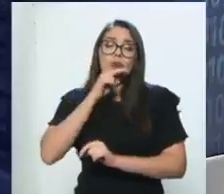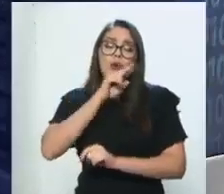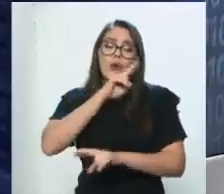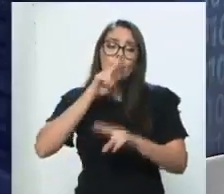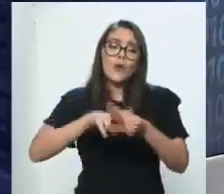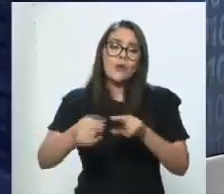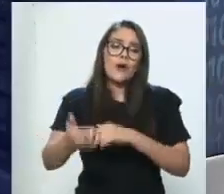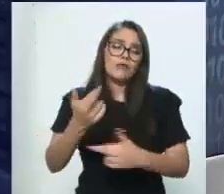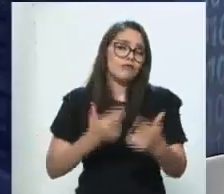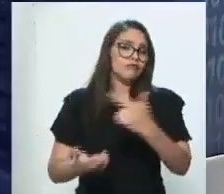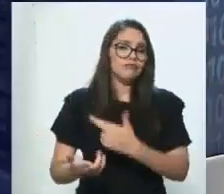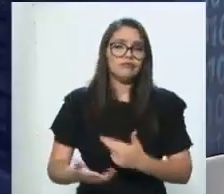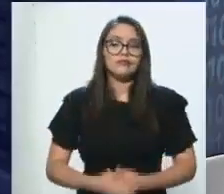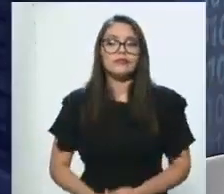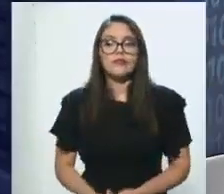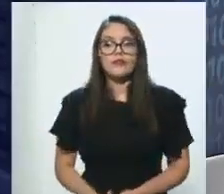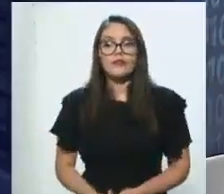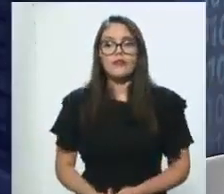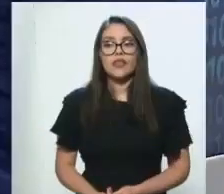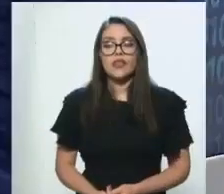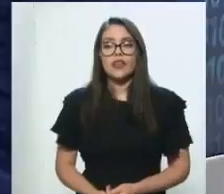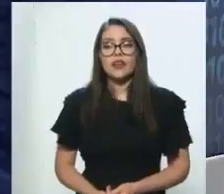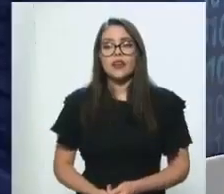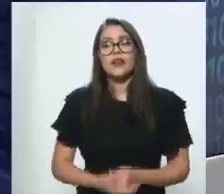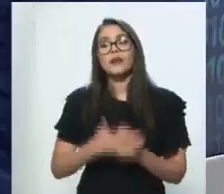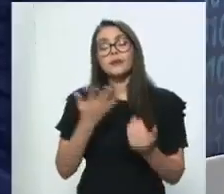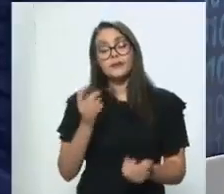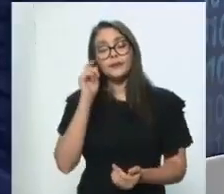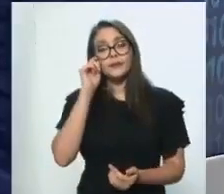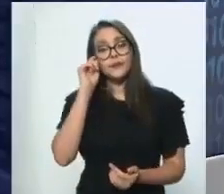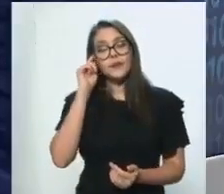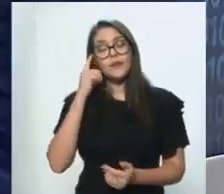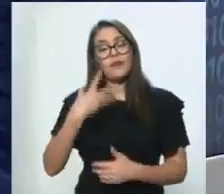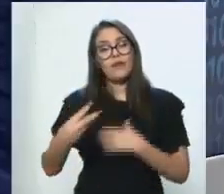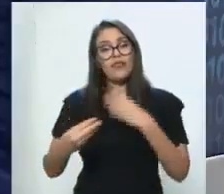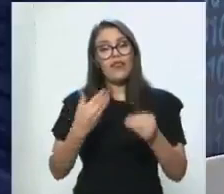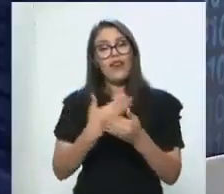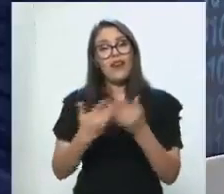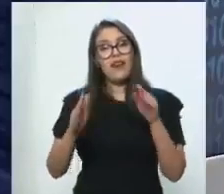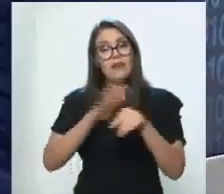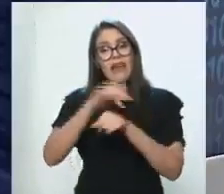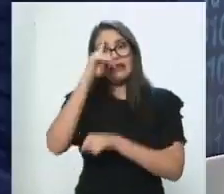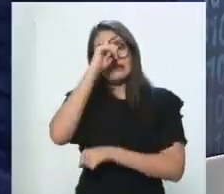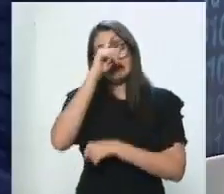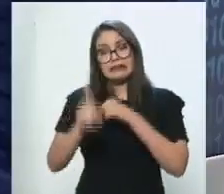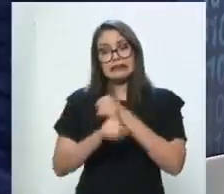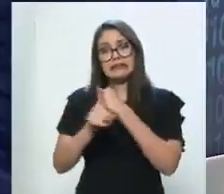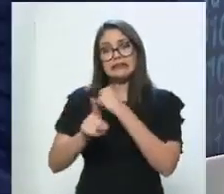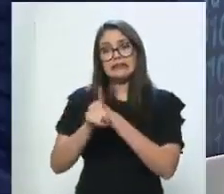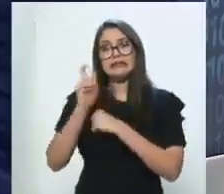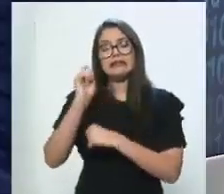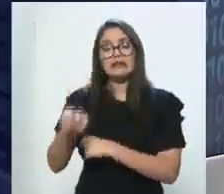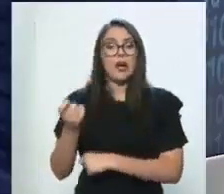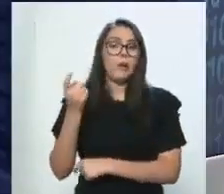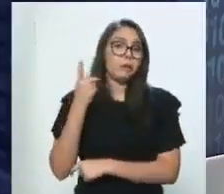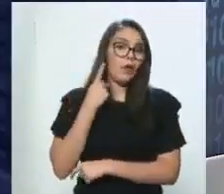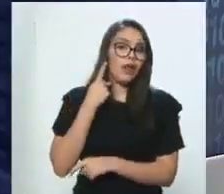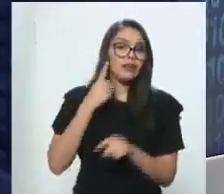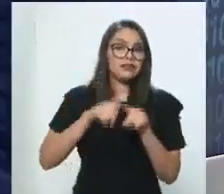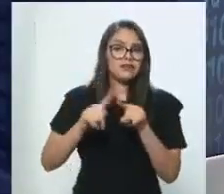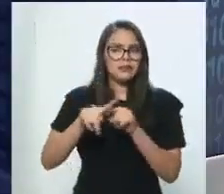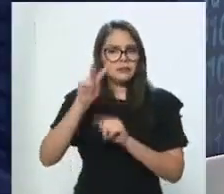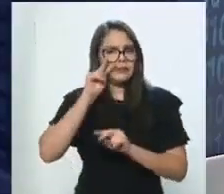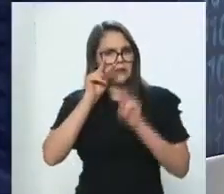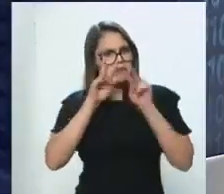Y mira, la pandemia y sus consecuencias han hecho más evidente la división política y social en nuestro país, haciéndose todavía más visible en redes sociales y en